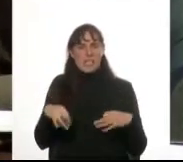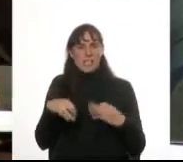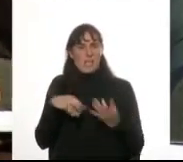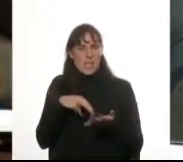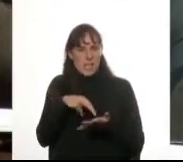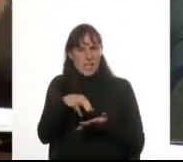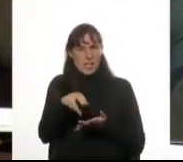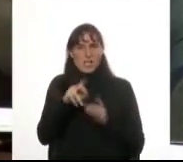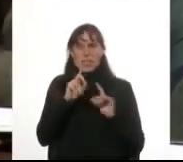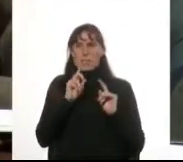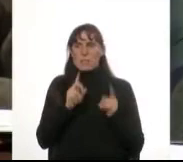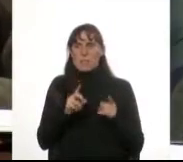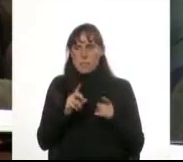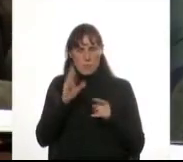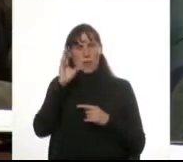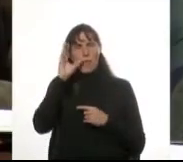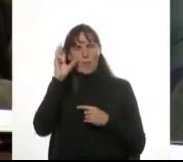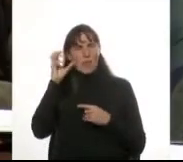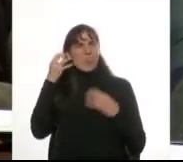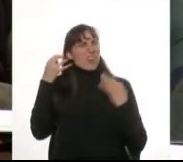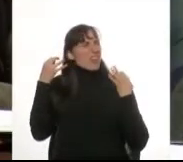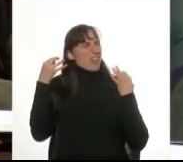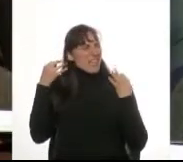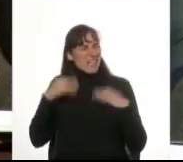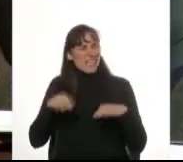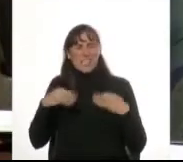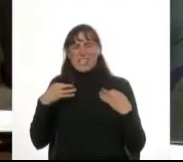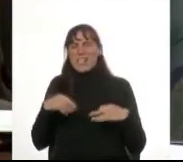Y fue la realidad cruda